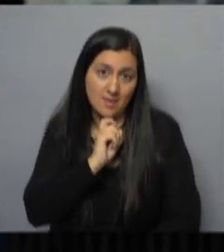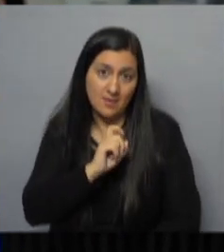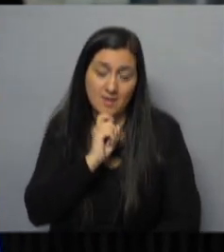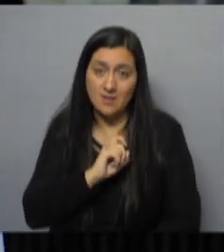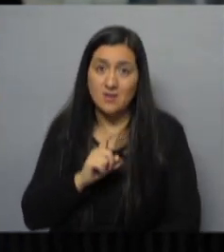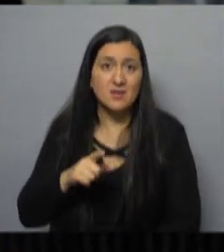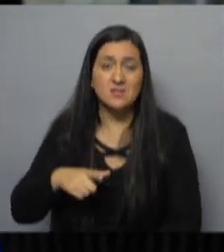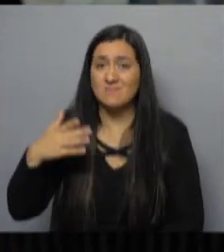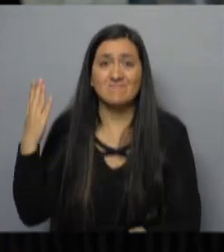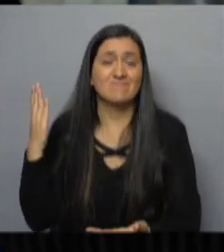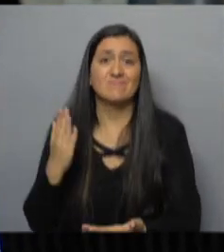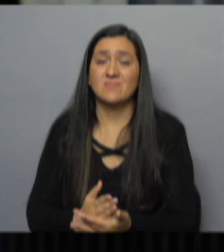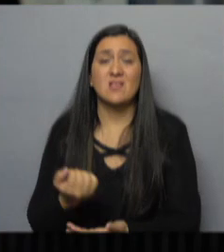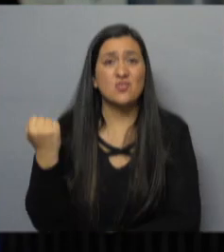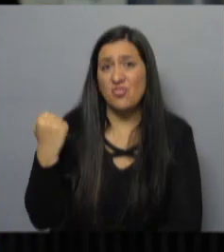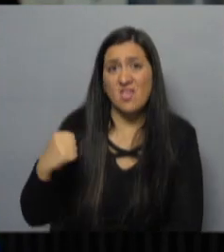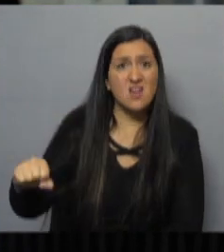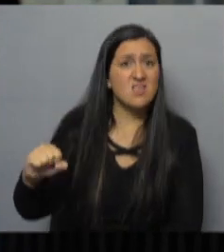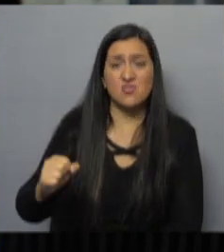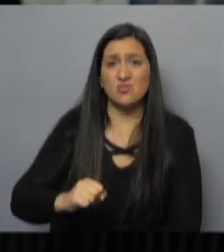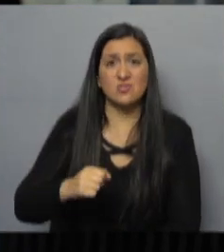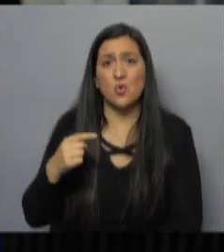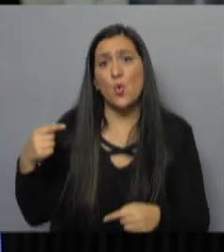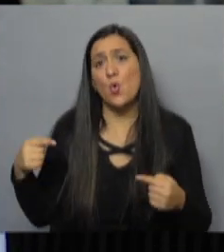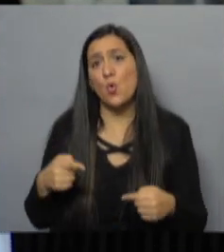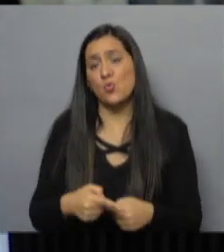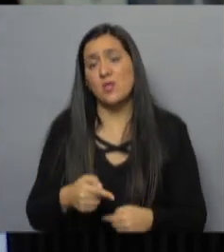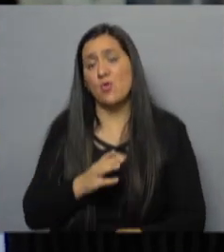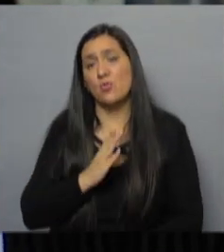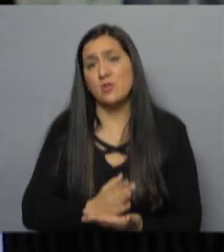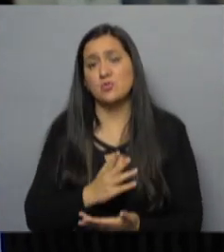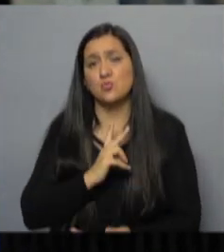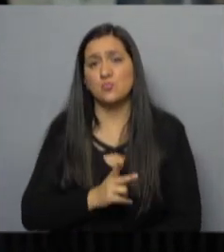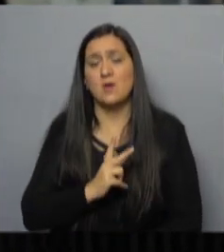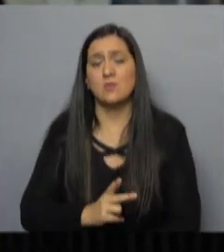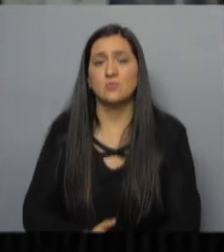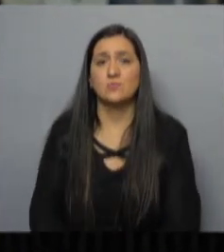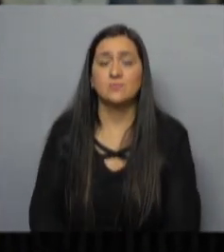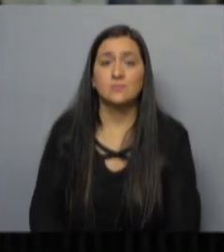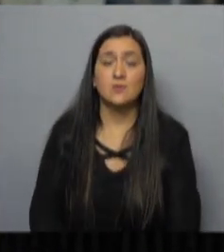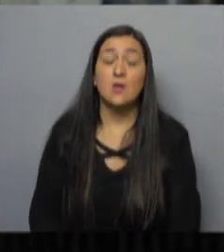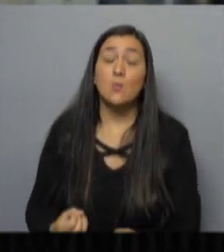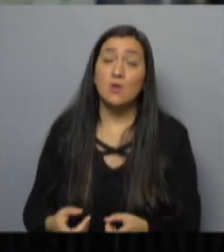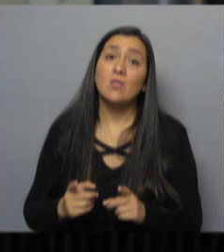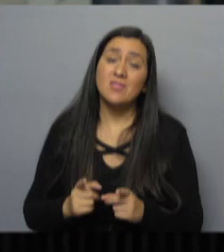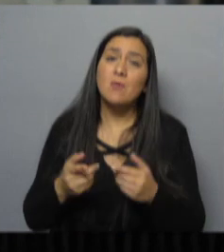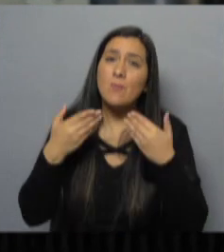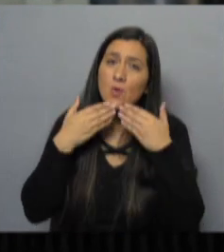lesa humanidad que por supuesto está dentro de la indignación y el dolor del pueblo colombiano. Claudia, no puedo dejar de preguntarte